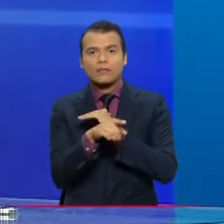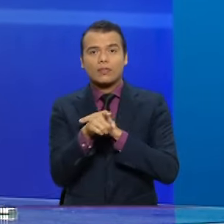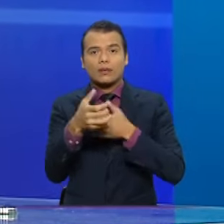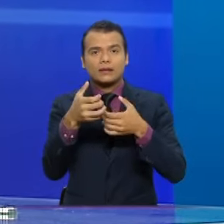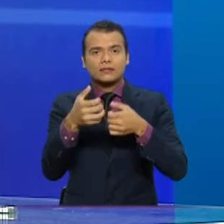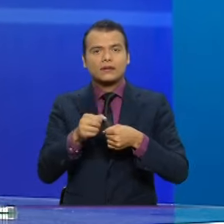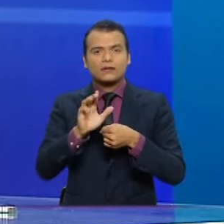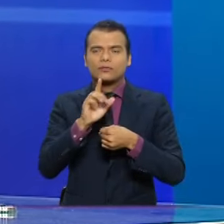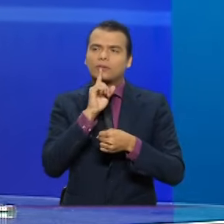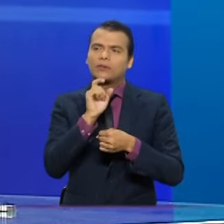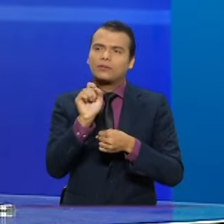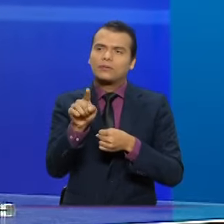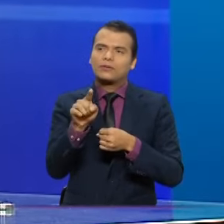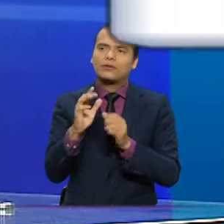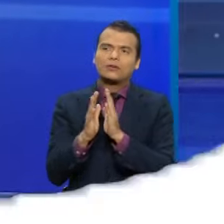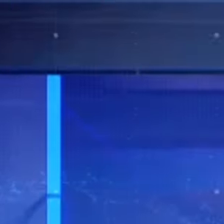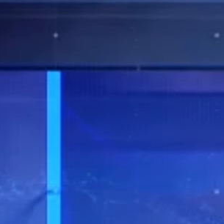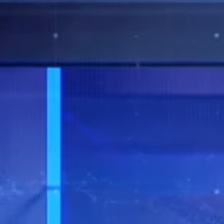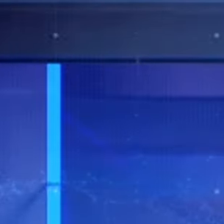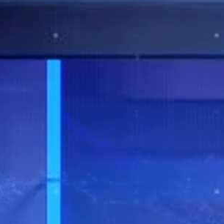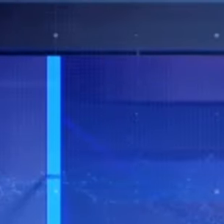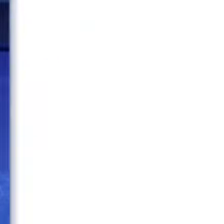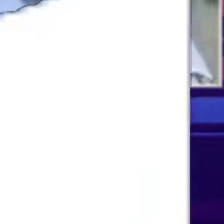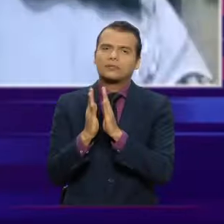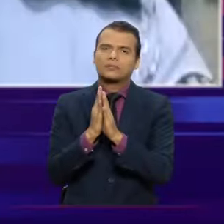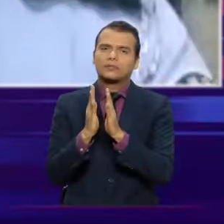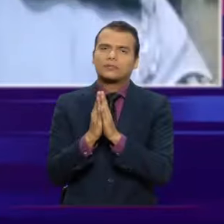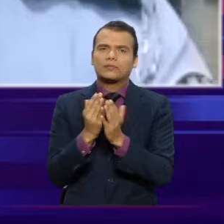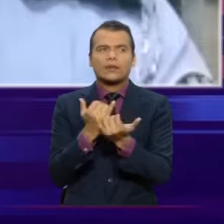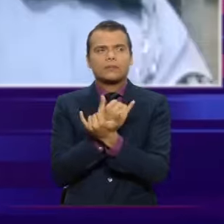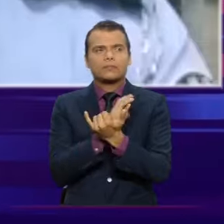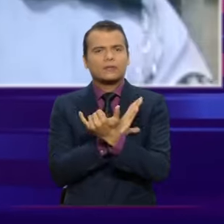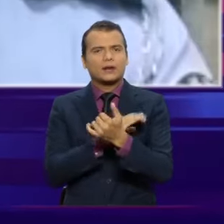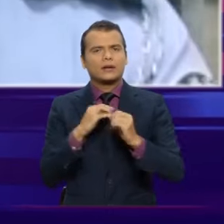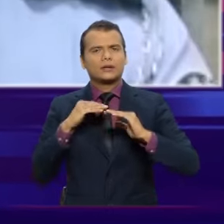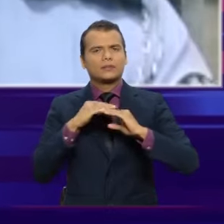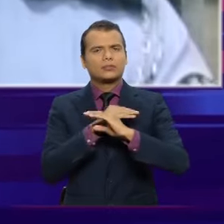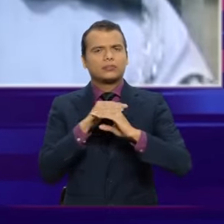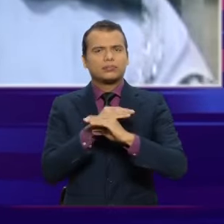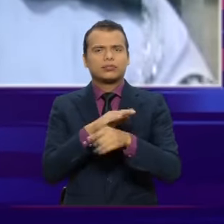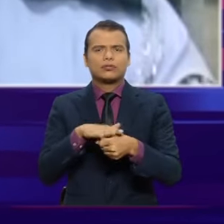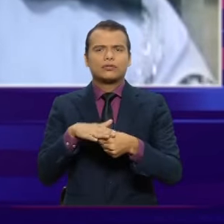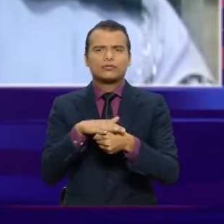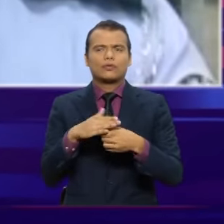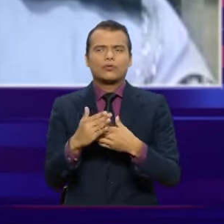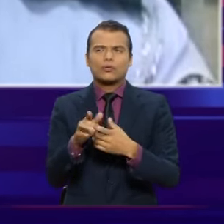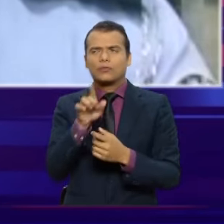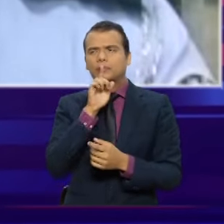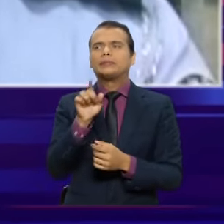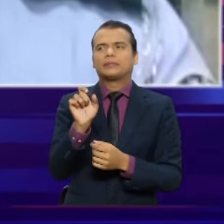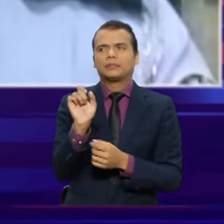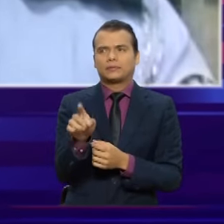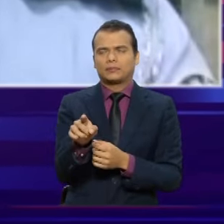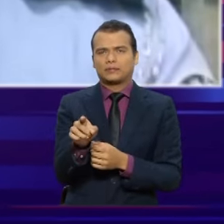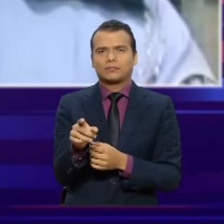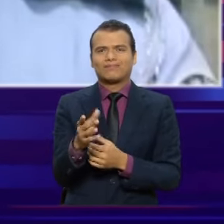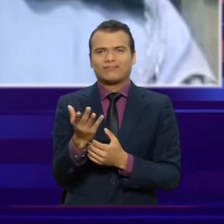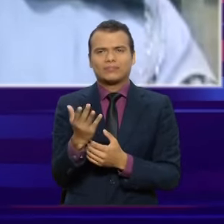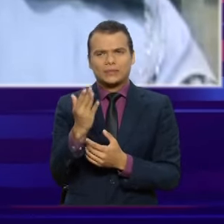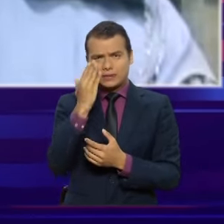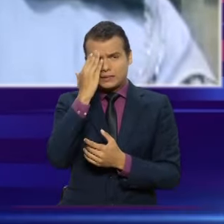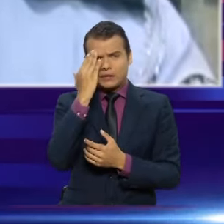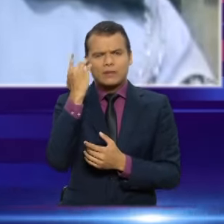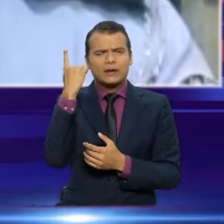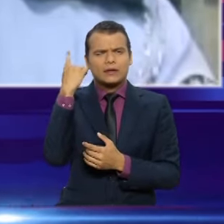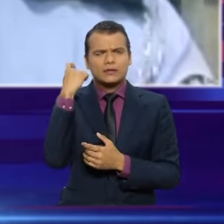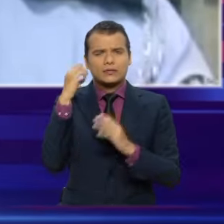real de lo que está pasando en la capital vallecaucana. William, quiero preguntar para empezar este reporte por un accidente que se